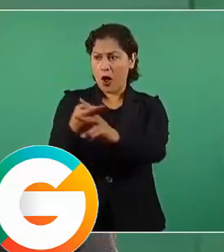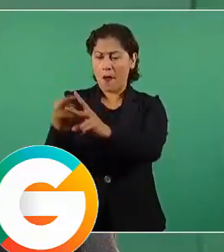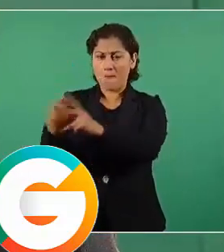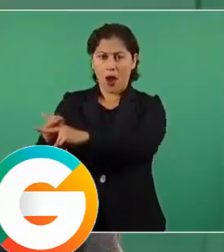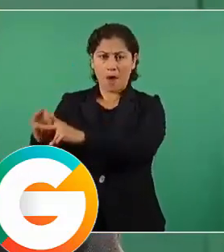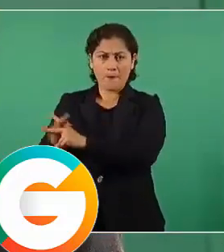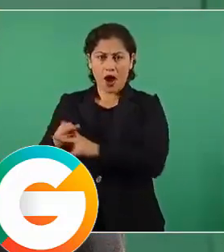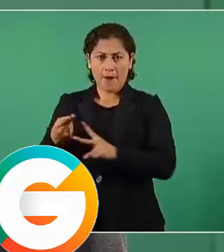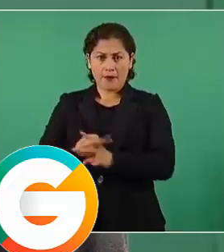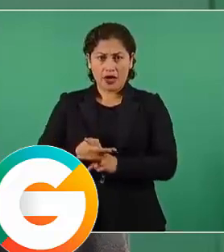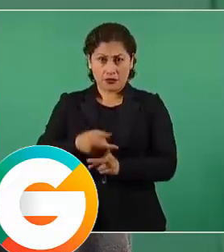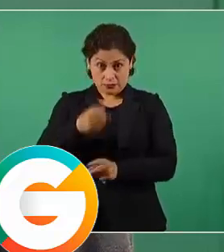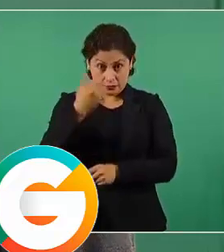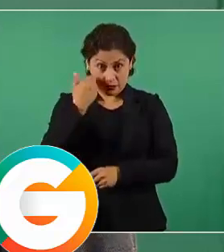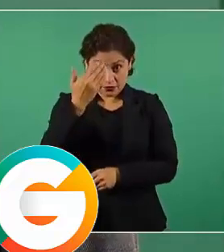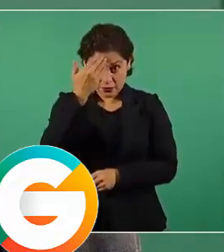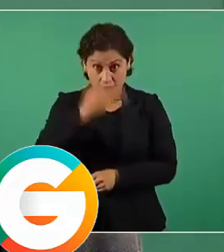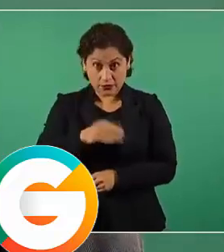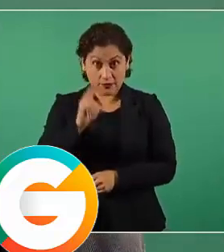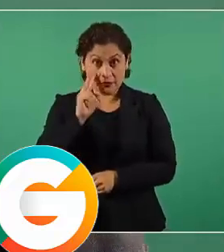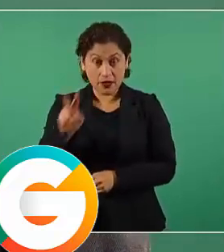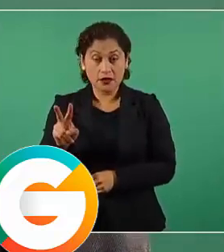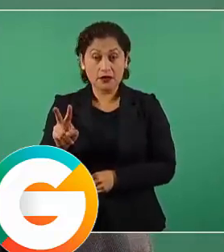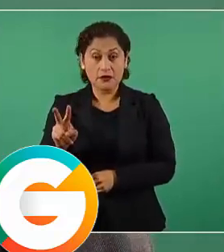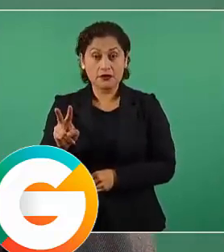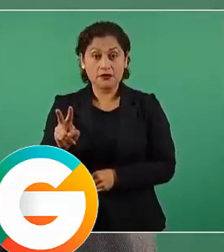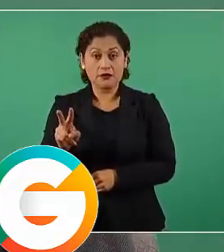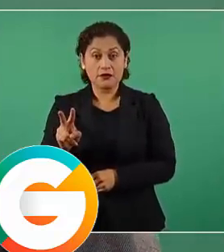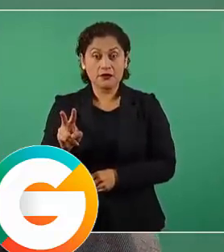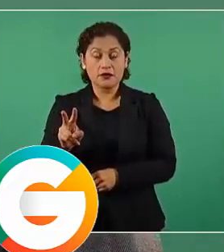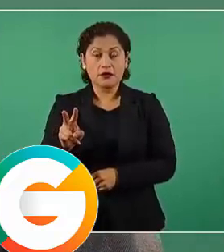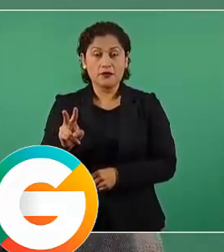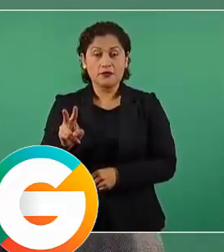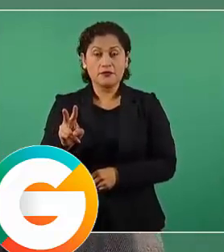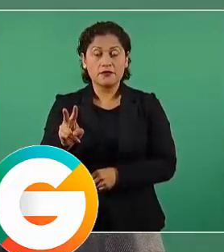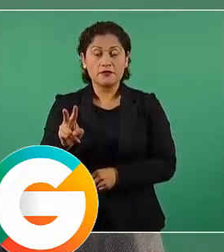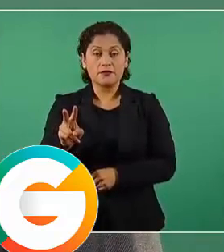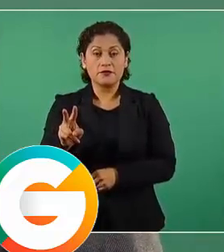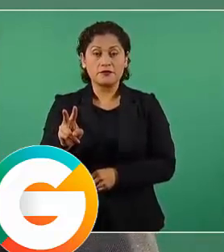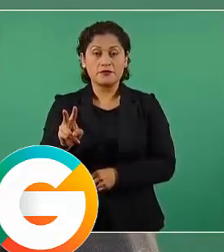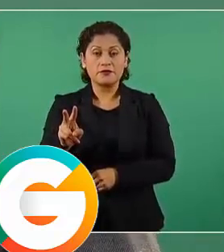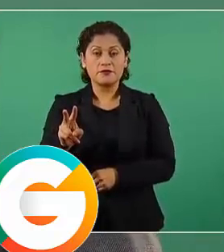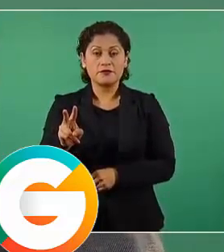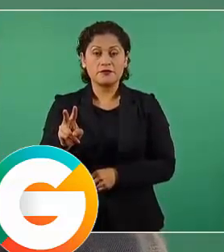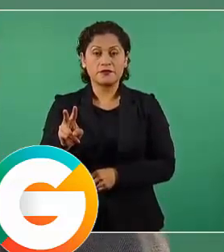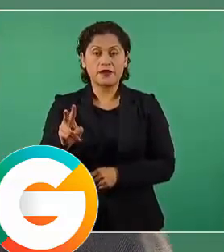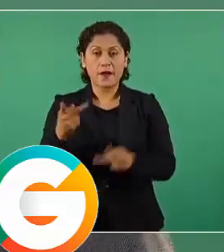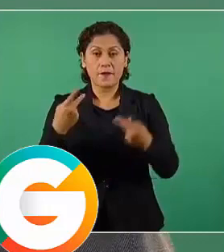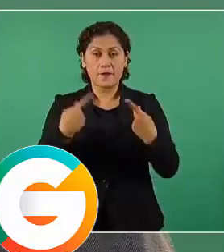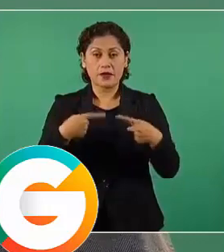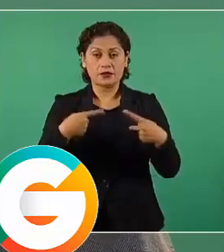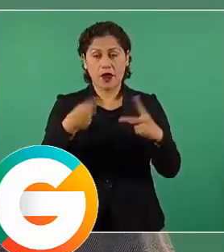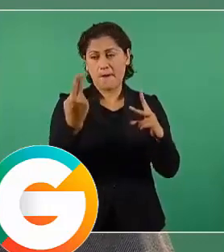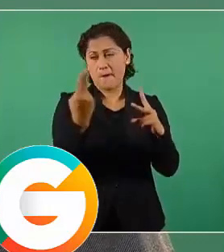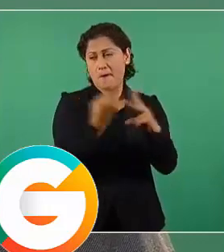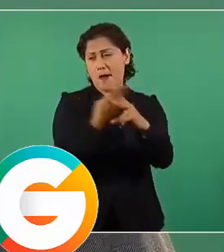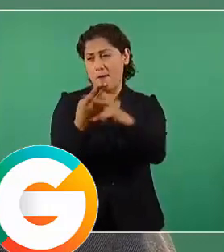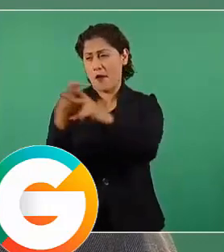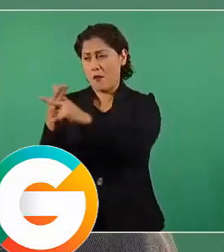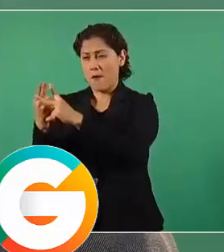¿Quieren que se los muestre? ¿De cuándo hubieron más asesinatos